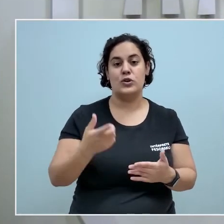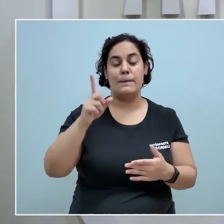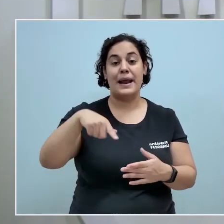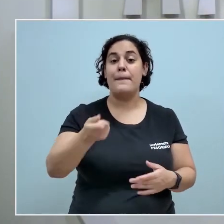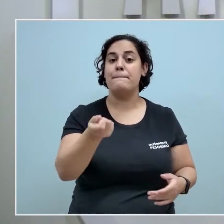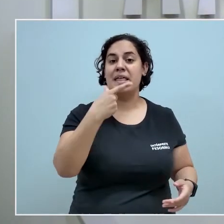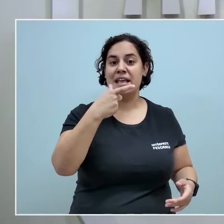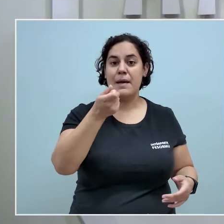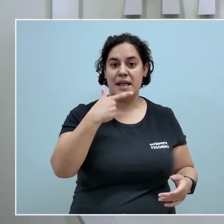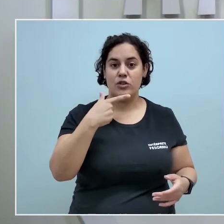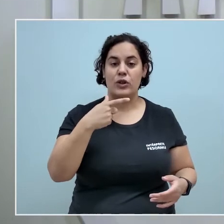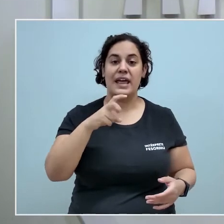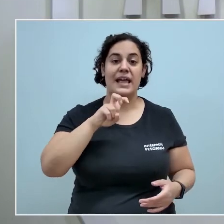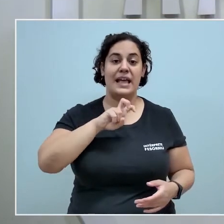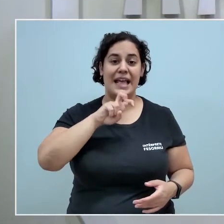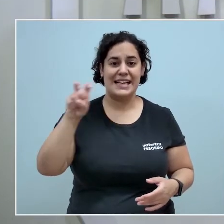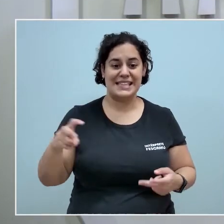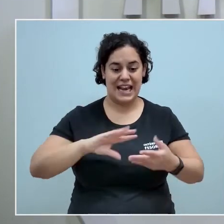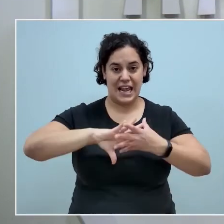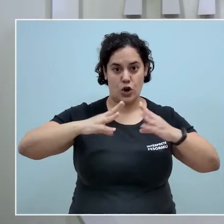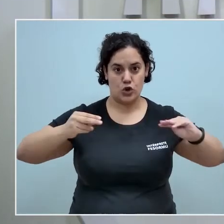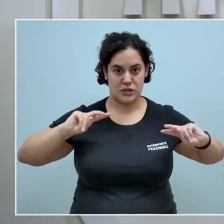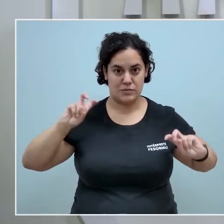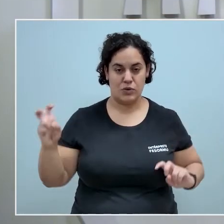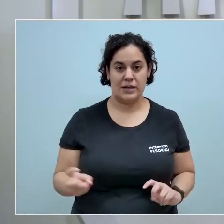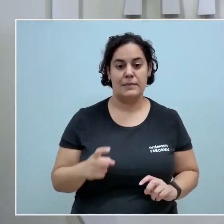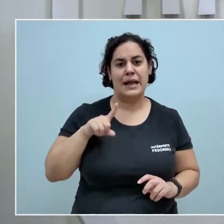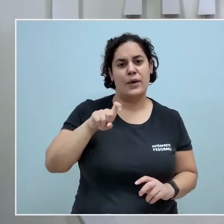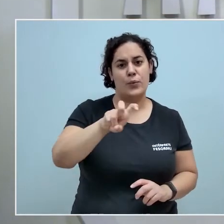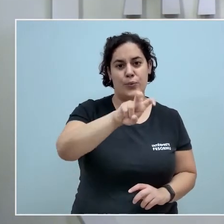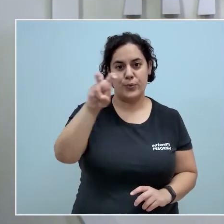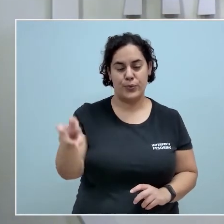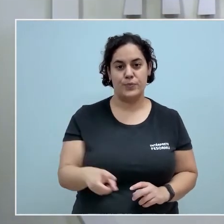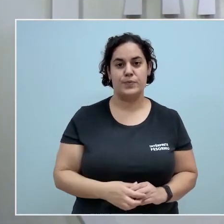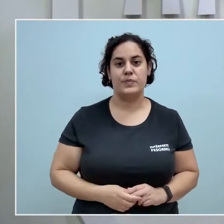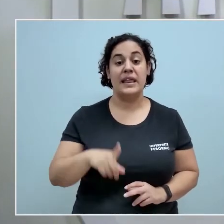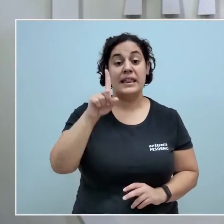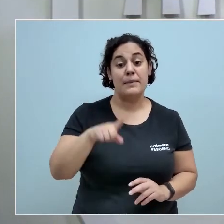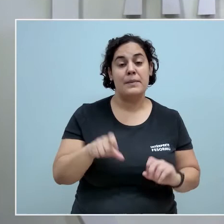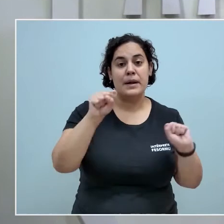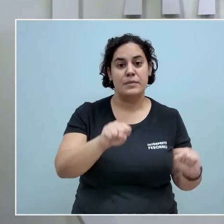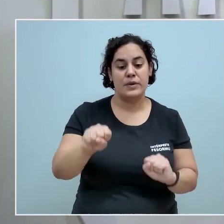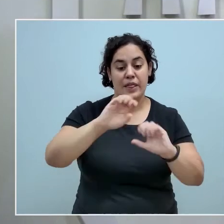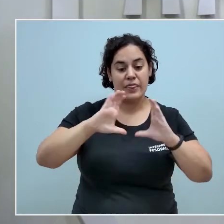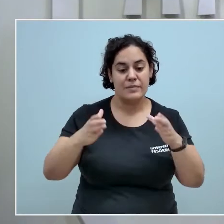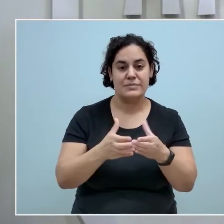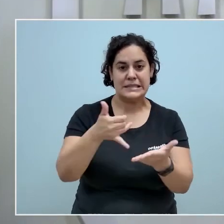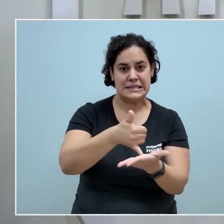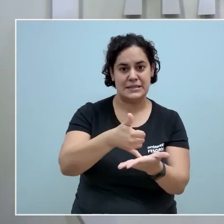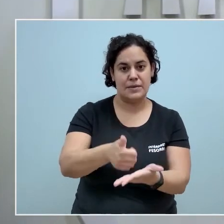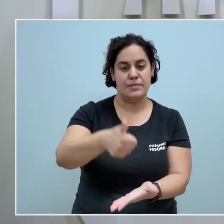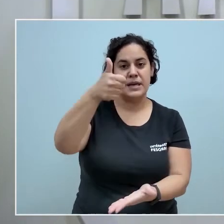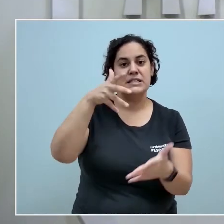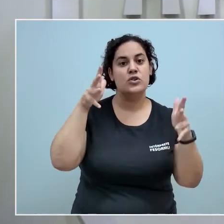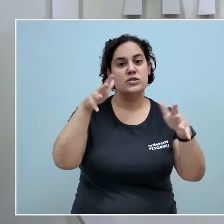múltiple y el cáncer, entre otras enfermedades. Además, dentro de las distintas medidas para la protección de los colectivos más desfavorecidos,